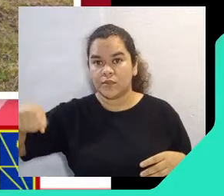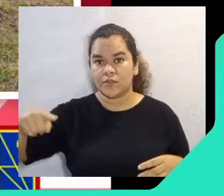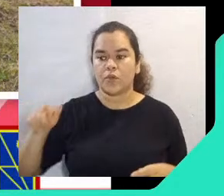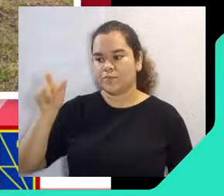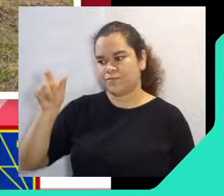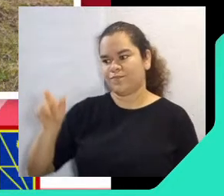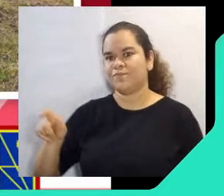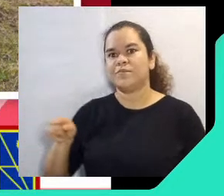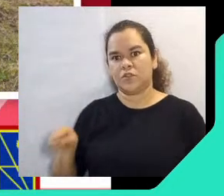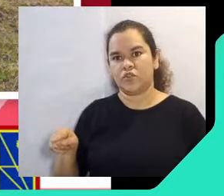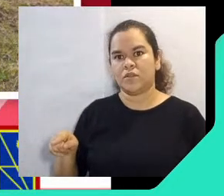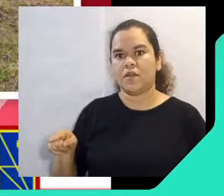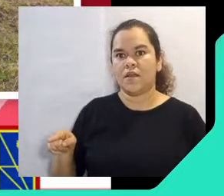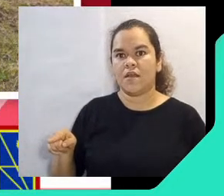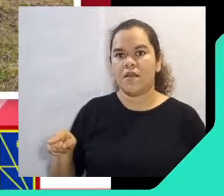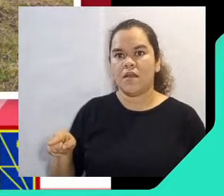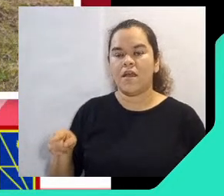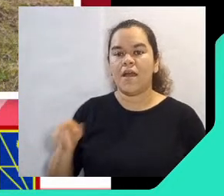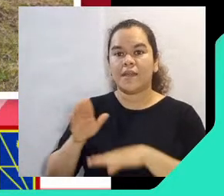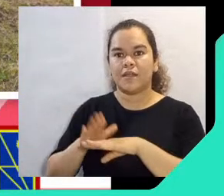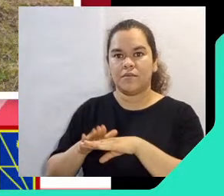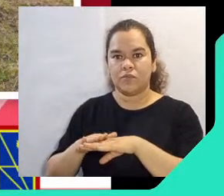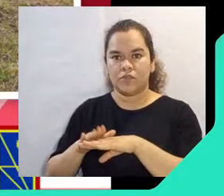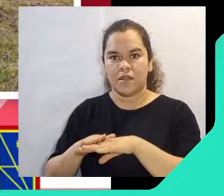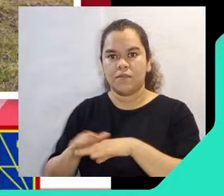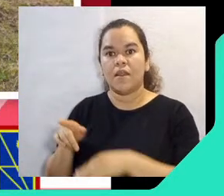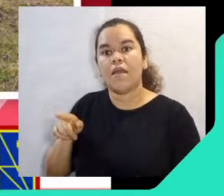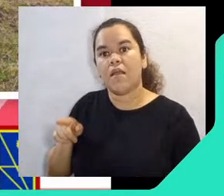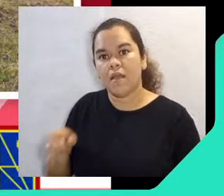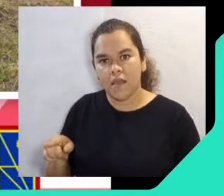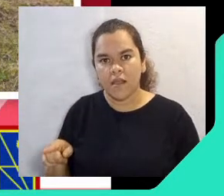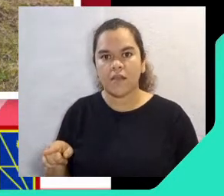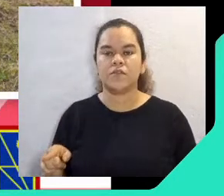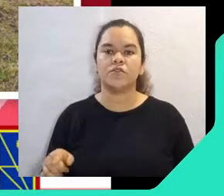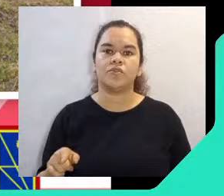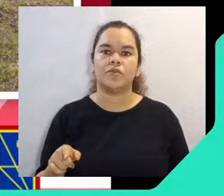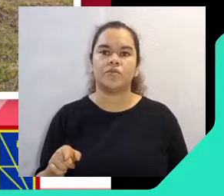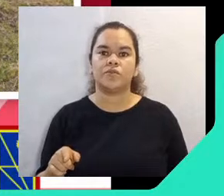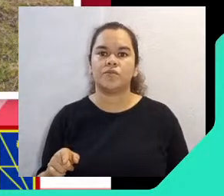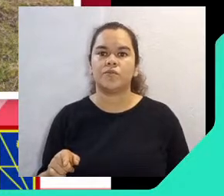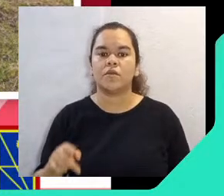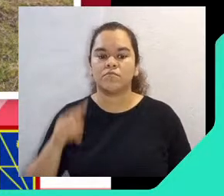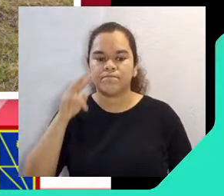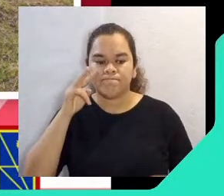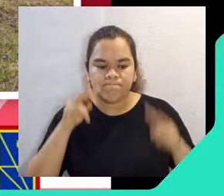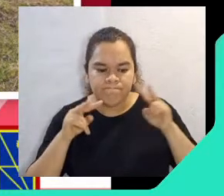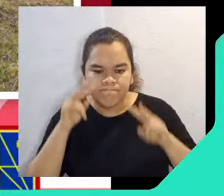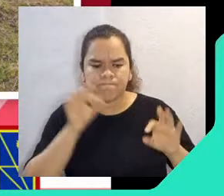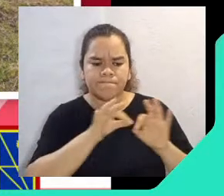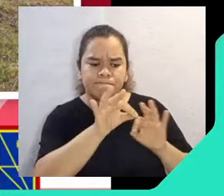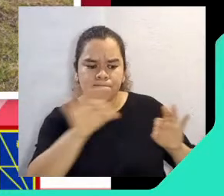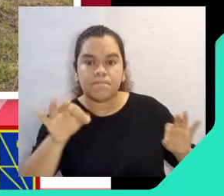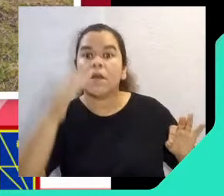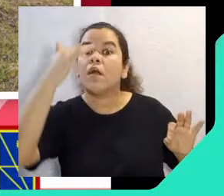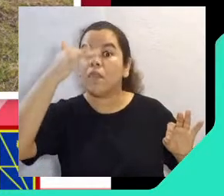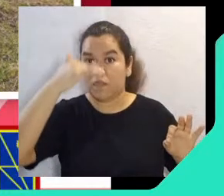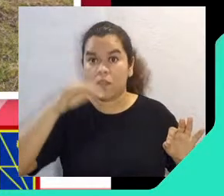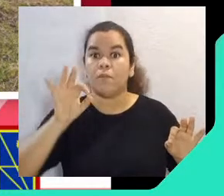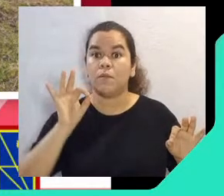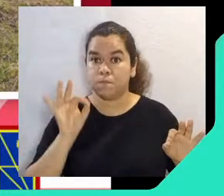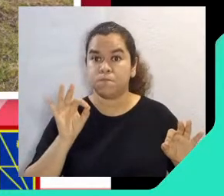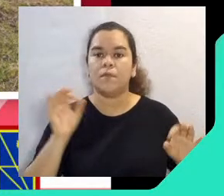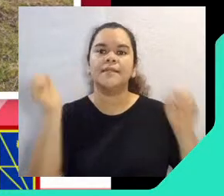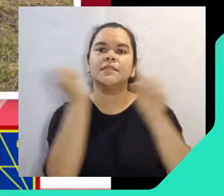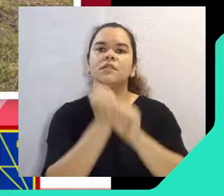el soporte técnico desde el aspecto de la agrimensura para poder llevar a cabo las ingenierías